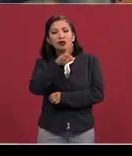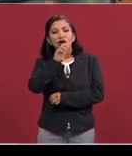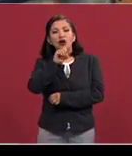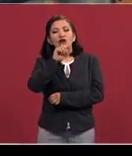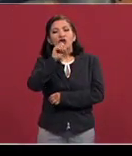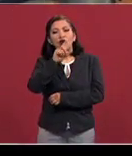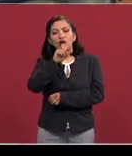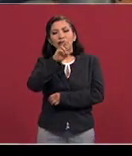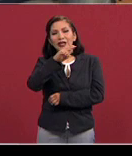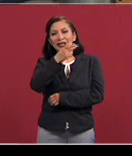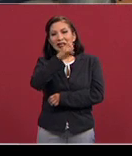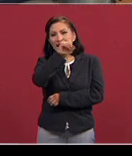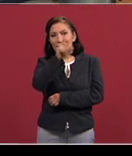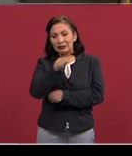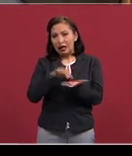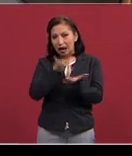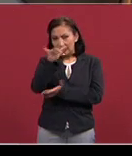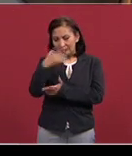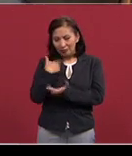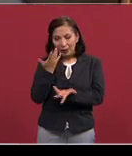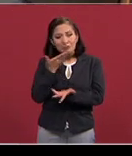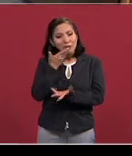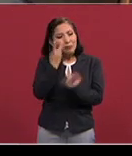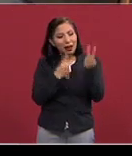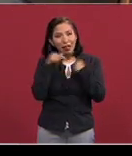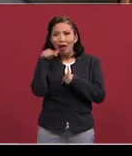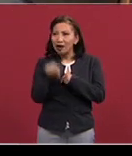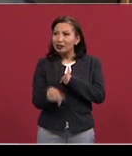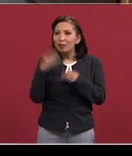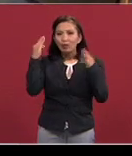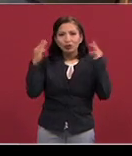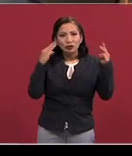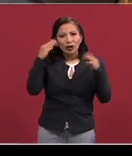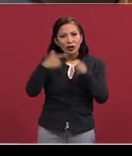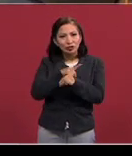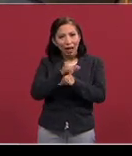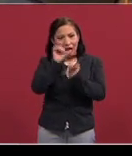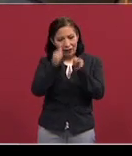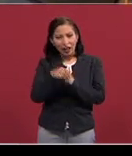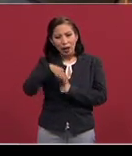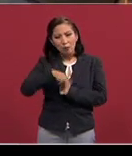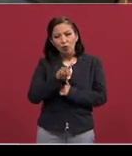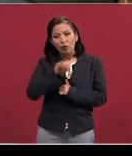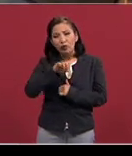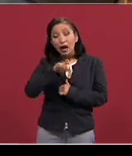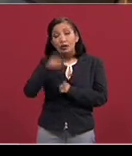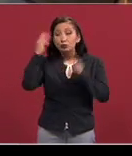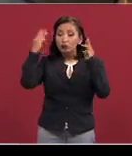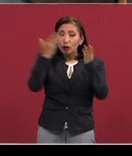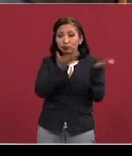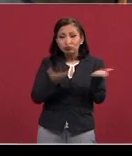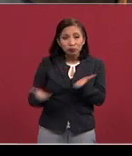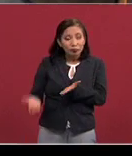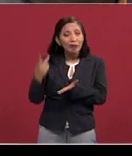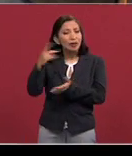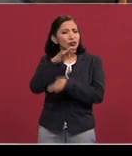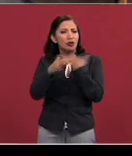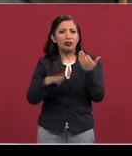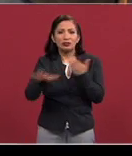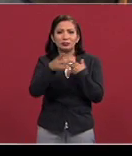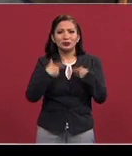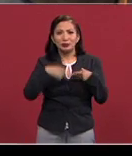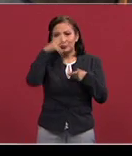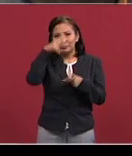Rodríguez. Gracias, Víctor, por acompañarnos. Muchas gracias. Como siempre, bienvenidos al Museo Nacional de Arte. Este es su palacio y este es su museo y el museo de todos